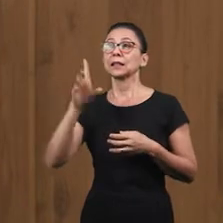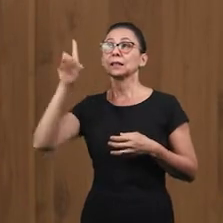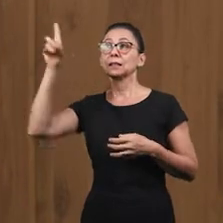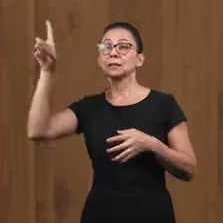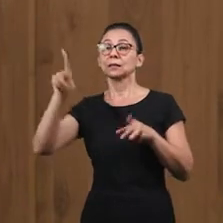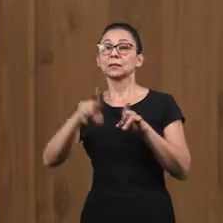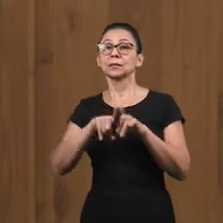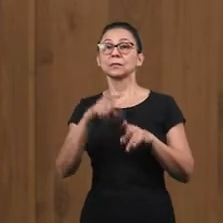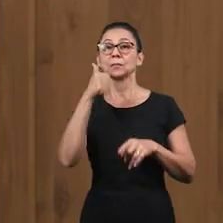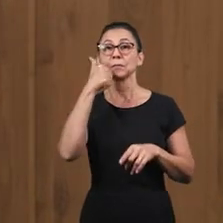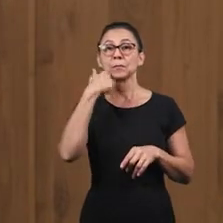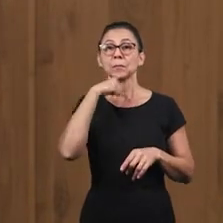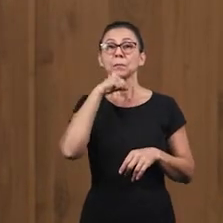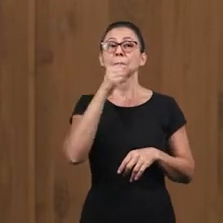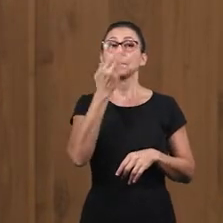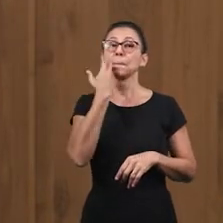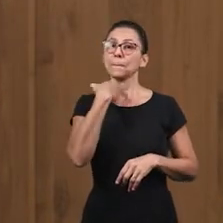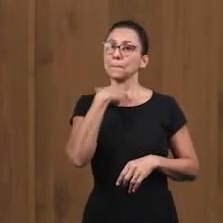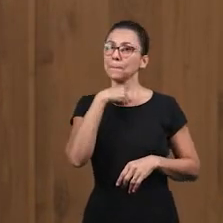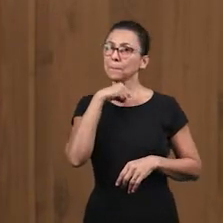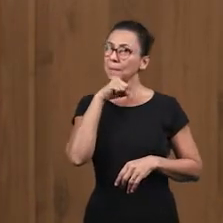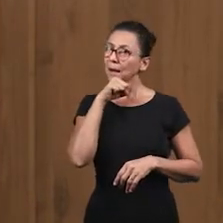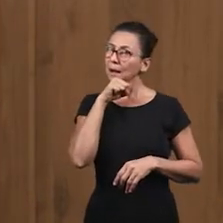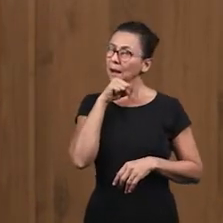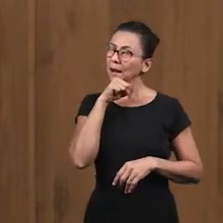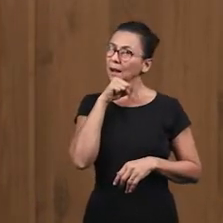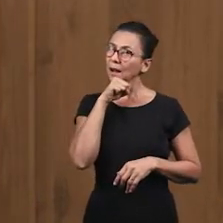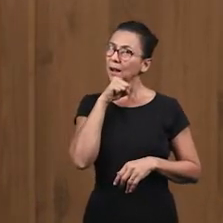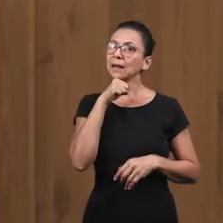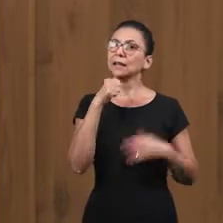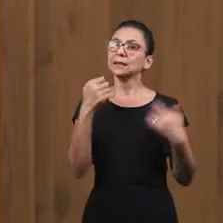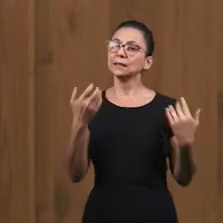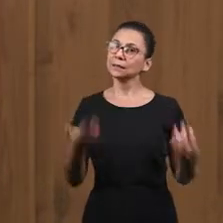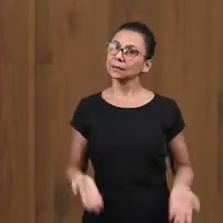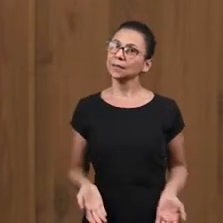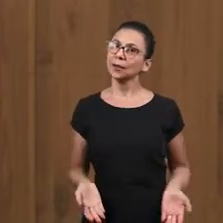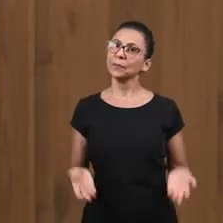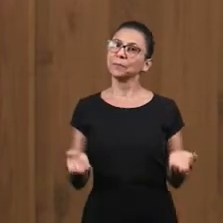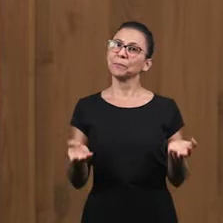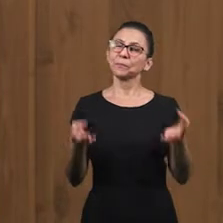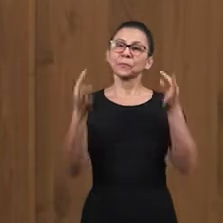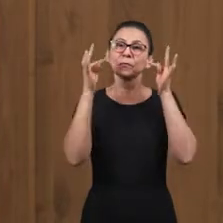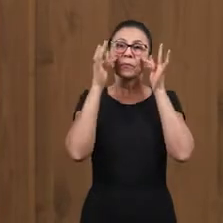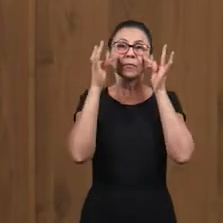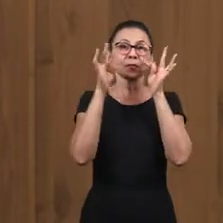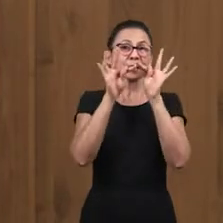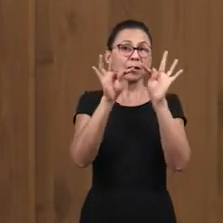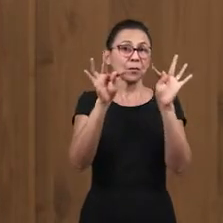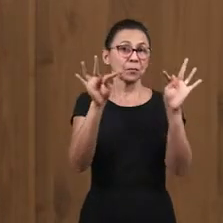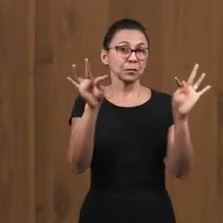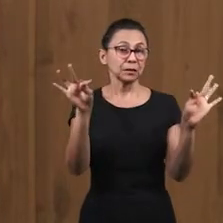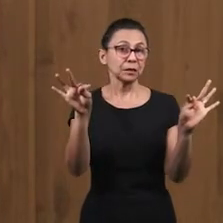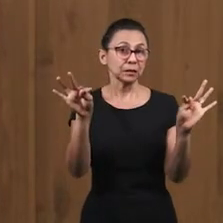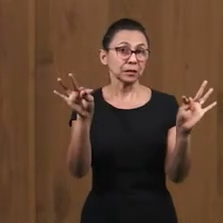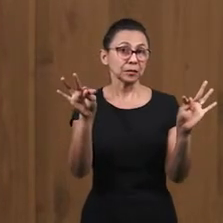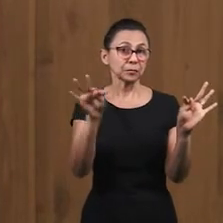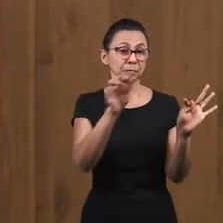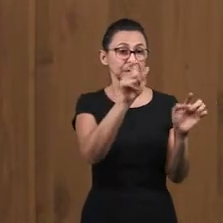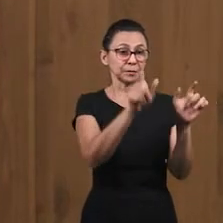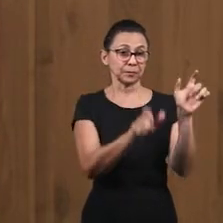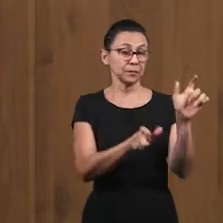a nuestros padres, y nosotros hablamos a las personas, testimoniamos del amor de